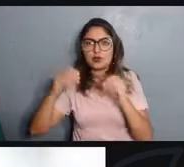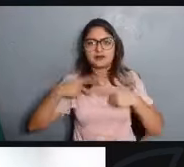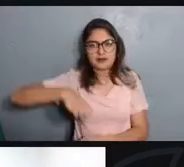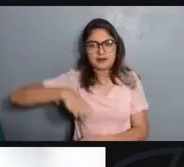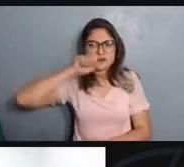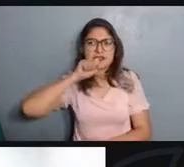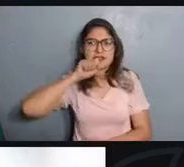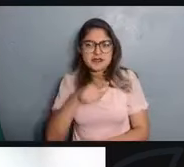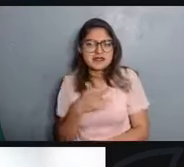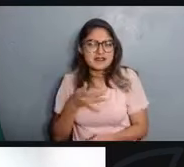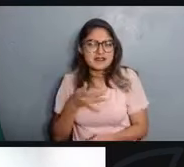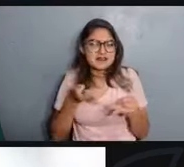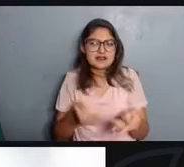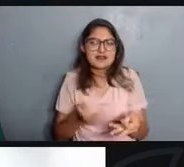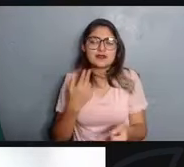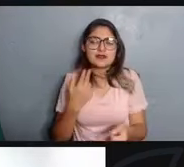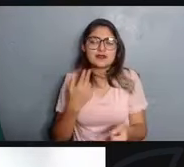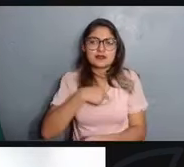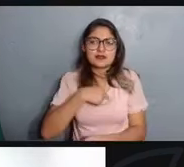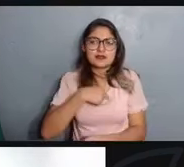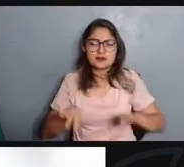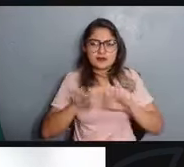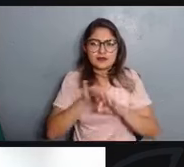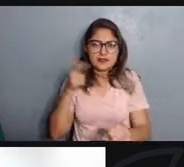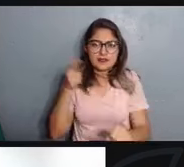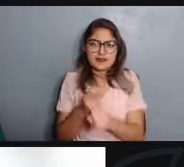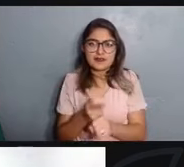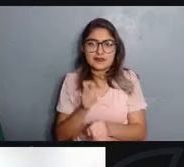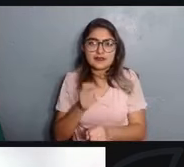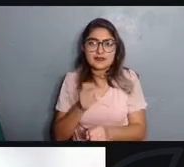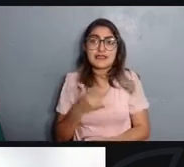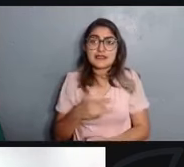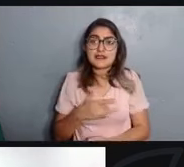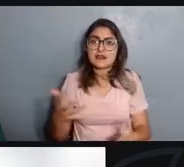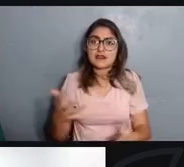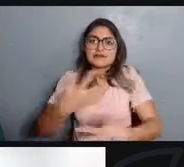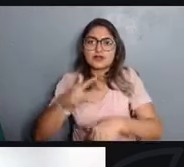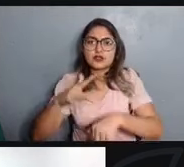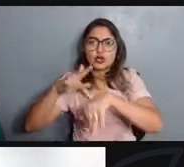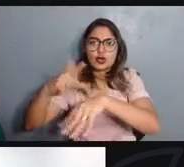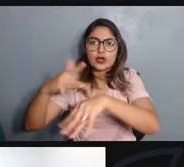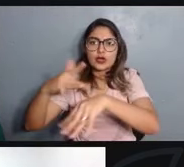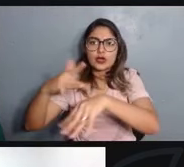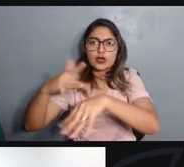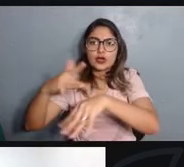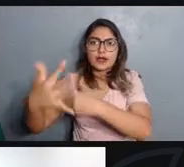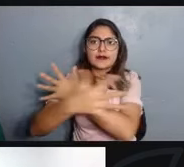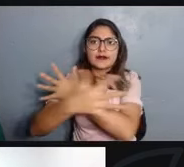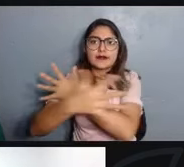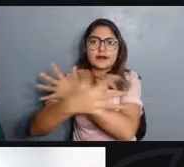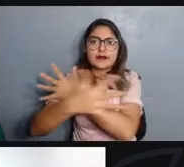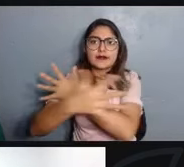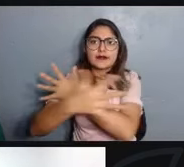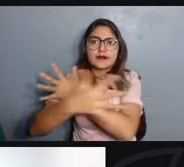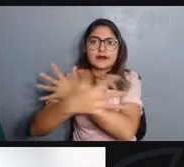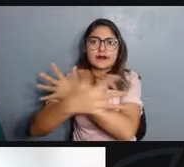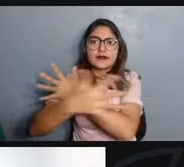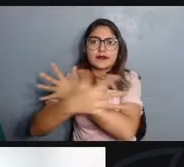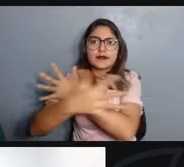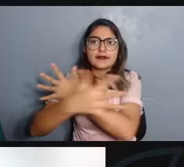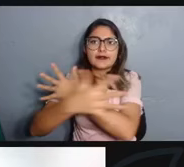Está saliendo este nuevo síndrome que ya seguramente vendrán algunos estudios más. Pero esta necesidad de estar en contacto con